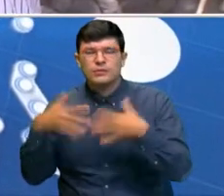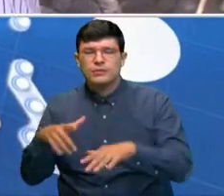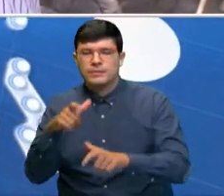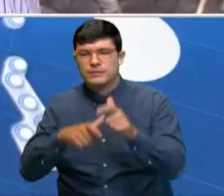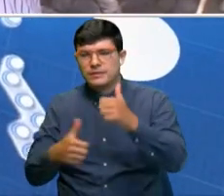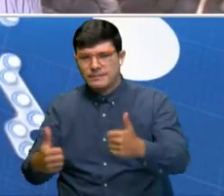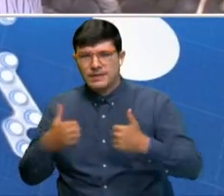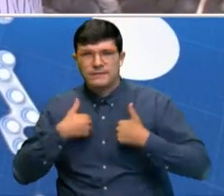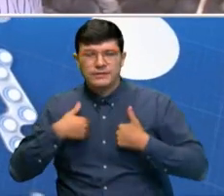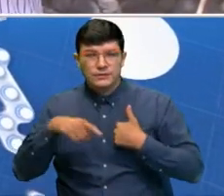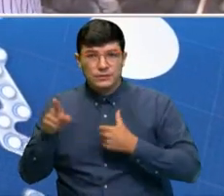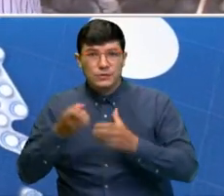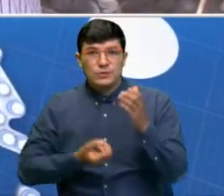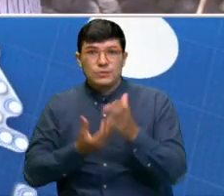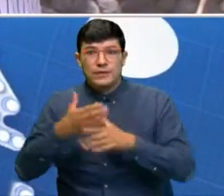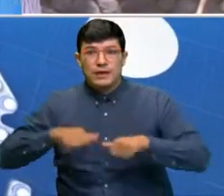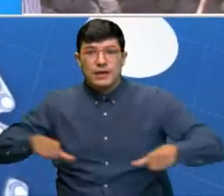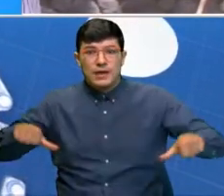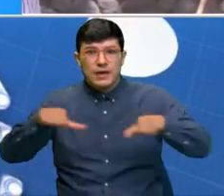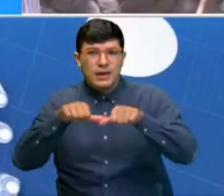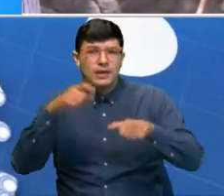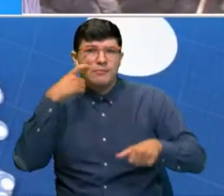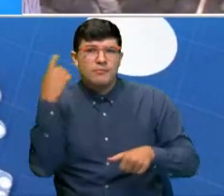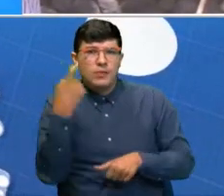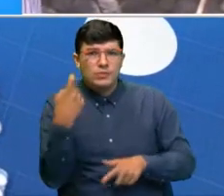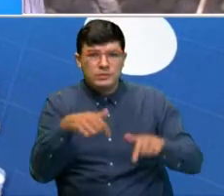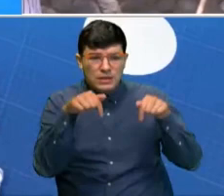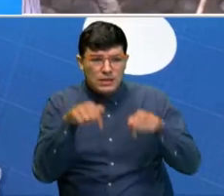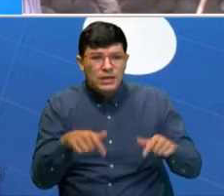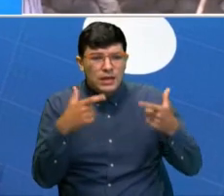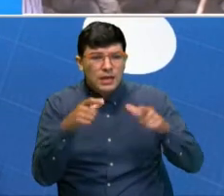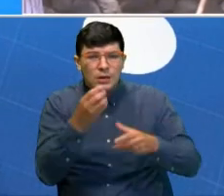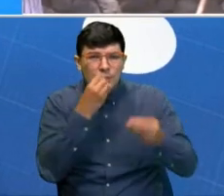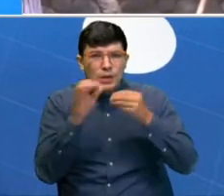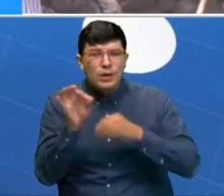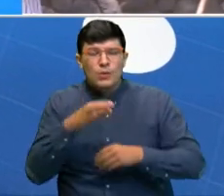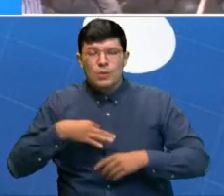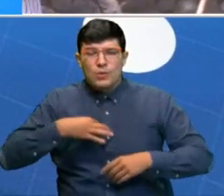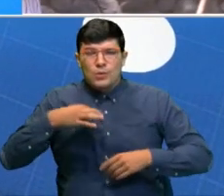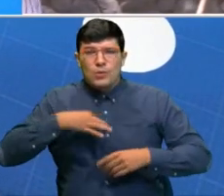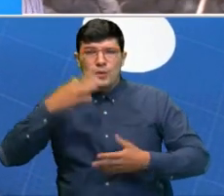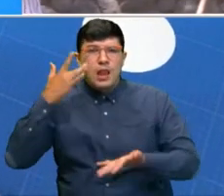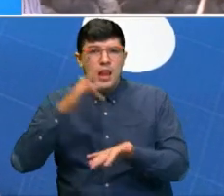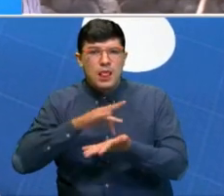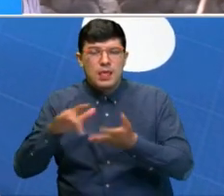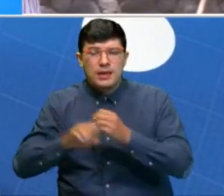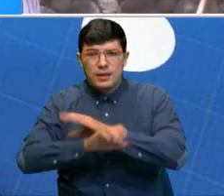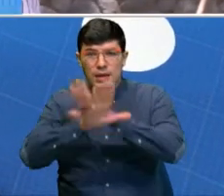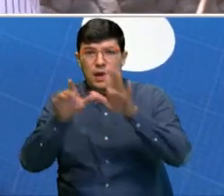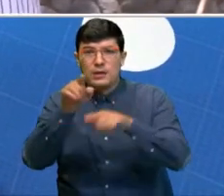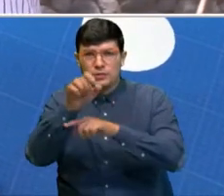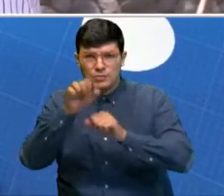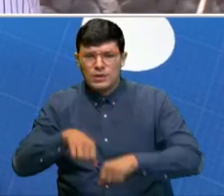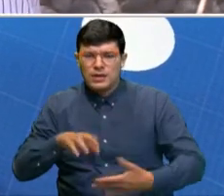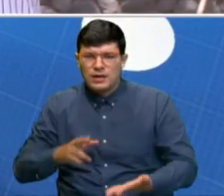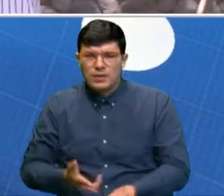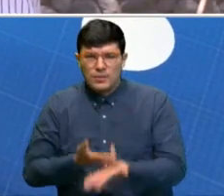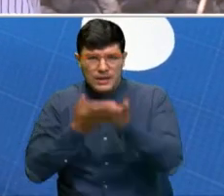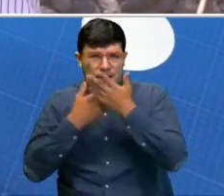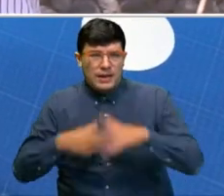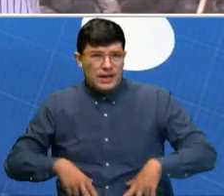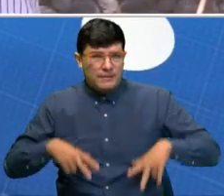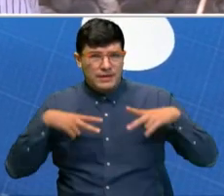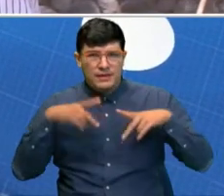beneficiados con este nuevo espacio busquen aquí un plato de comida ropa limpia para decirse y por supuesto que logren rehabilitarse esta